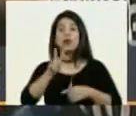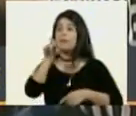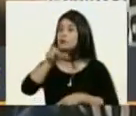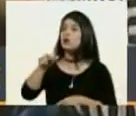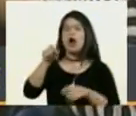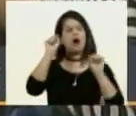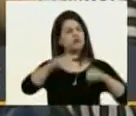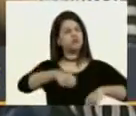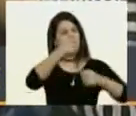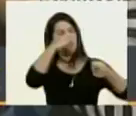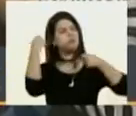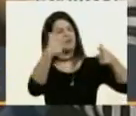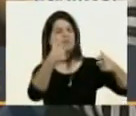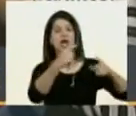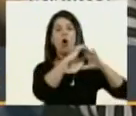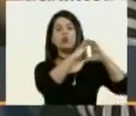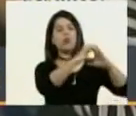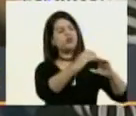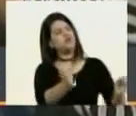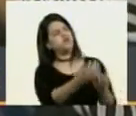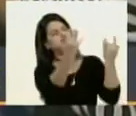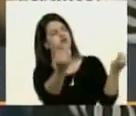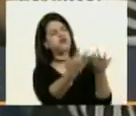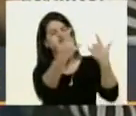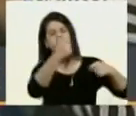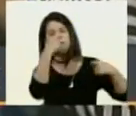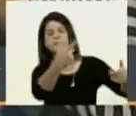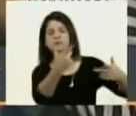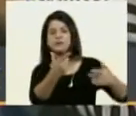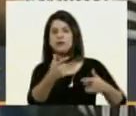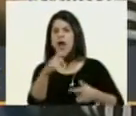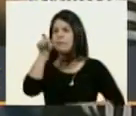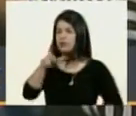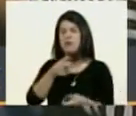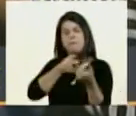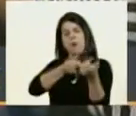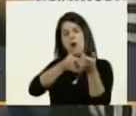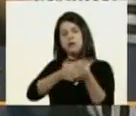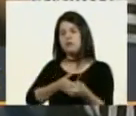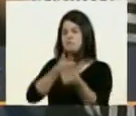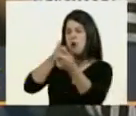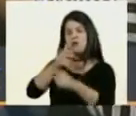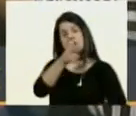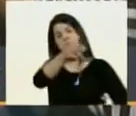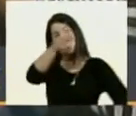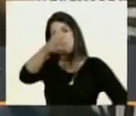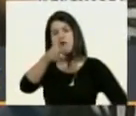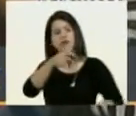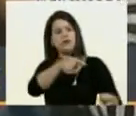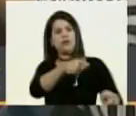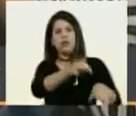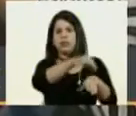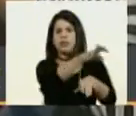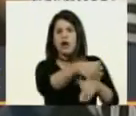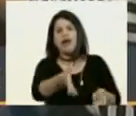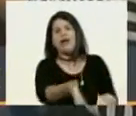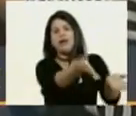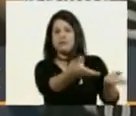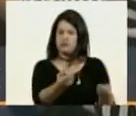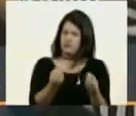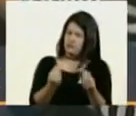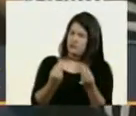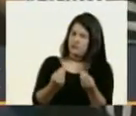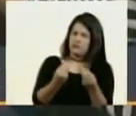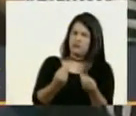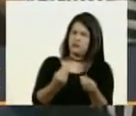incendiar 50 autobuses, sean venezolanos que sean capaces de dispararle a un compañero y no estén detenidos, no se haya abierto